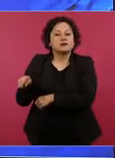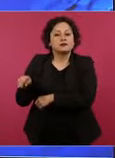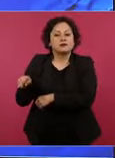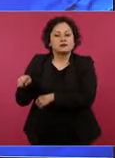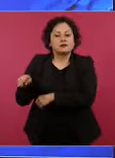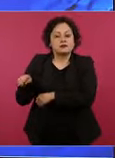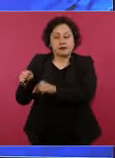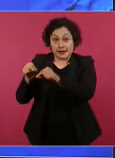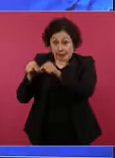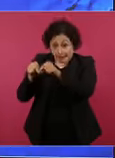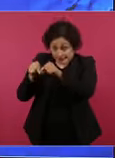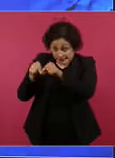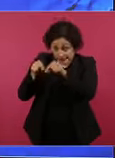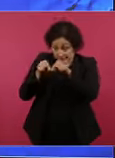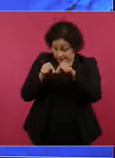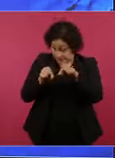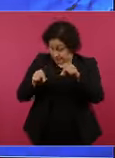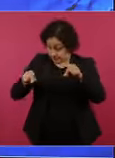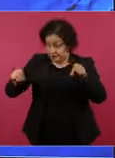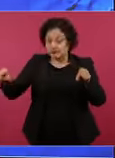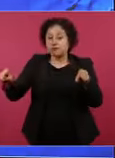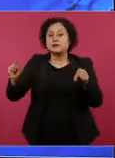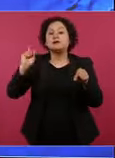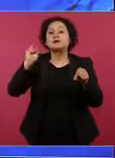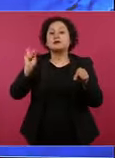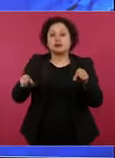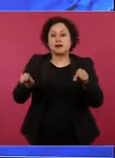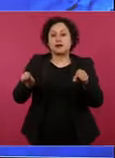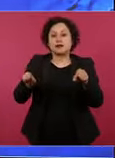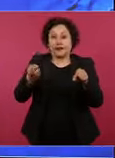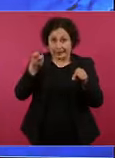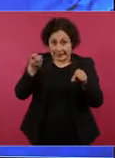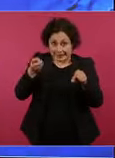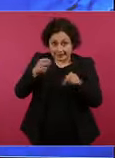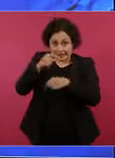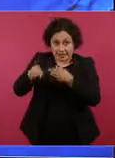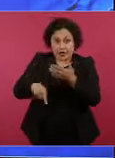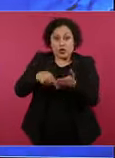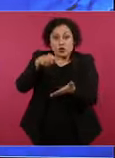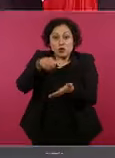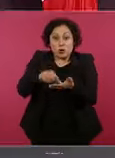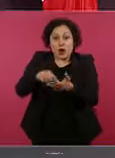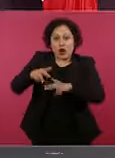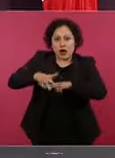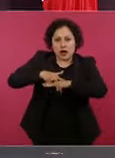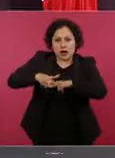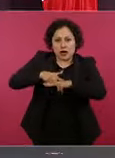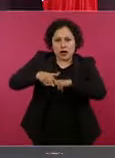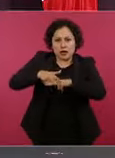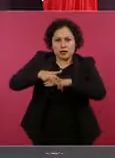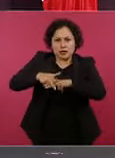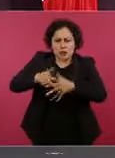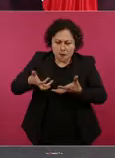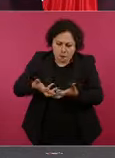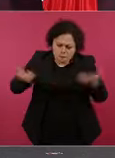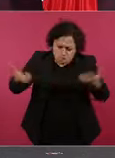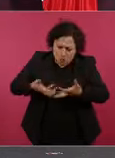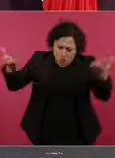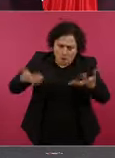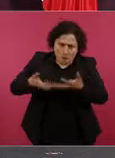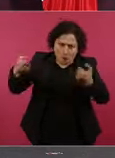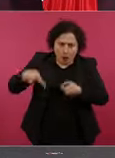no estamos haciendo el tren a ras de tierra, no es nada